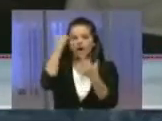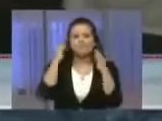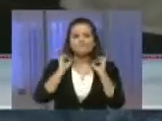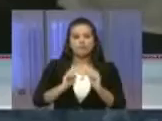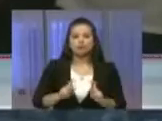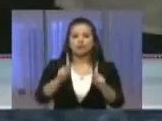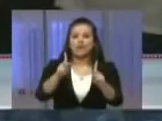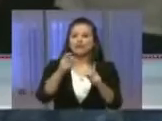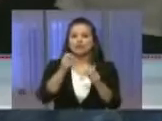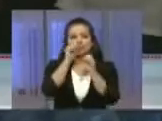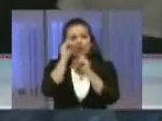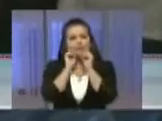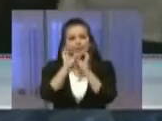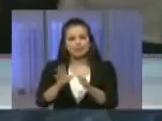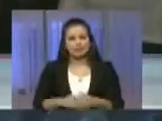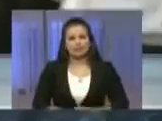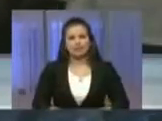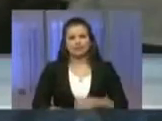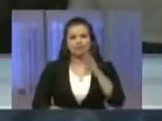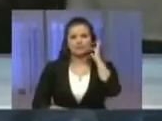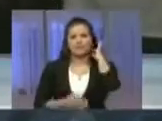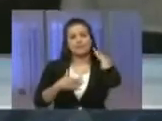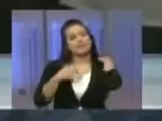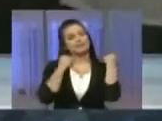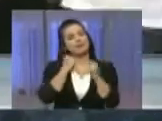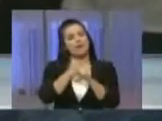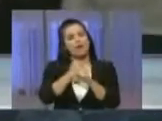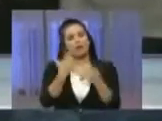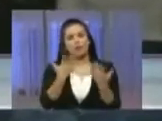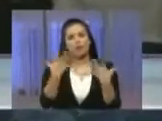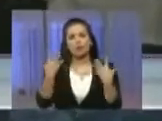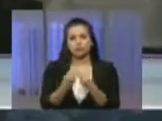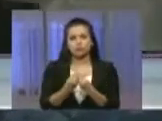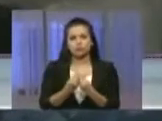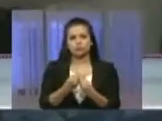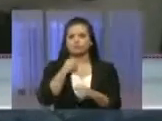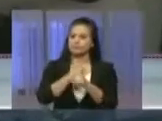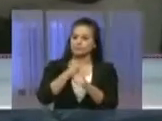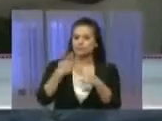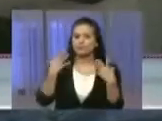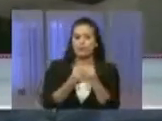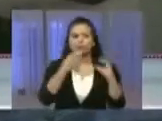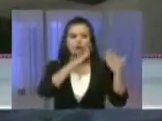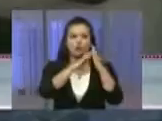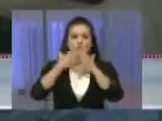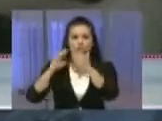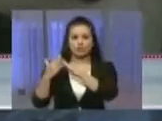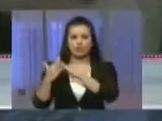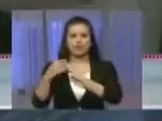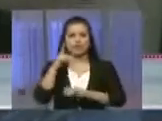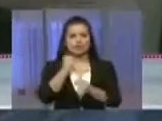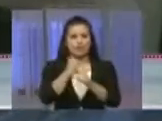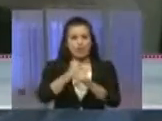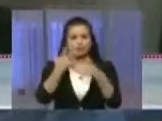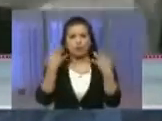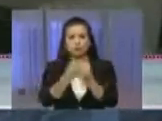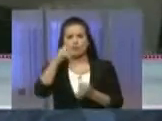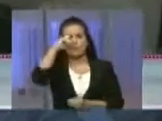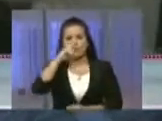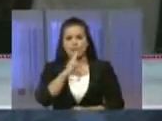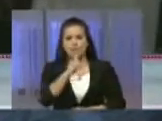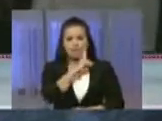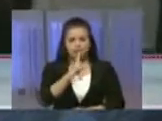Dios lo bendiga y nuestro trabajo ha sido en conjunto en conjunto con la comunidad en conjunto con los padres con los